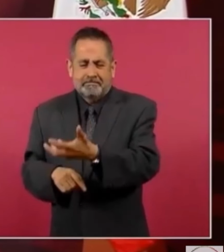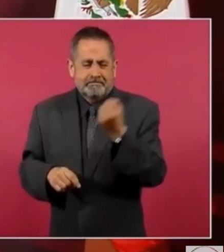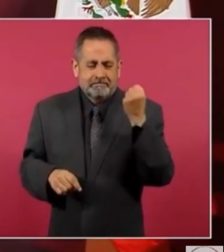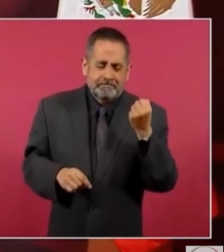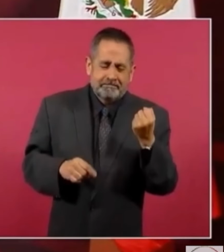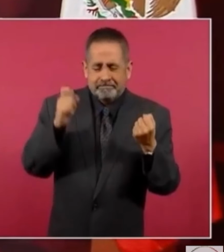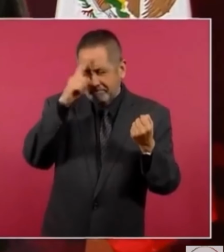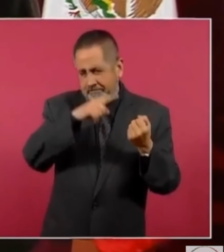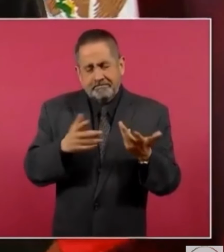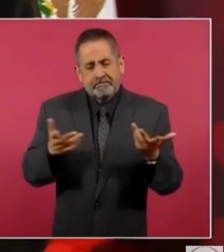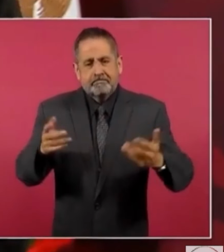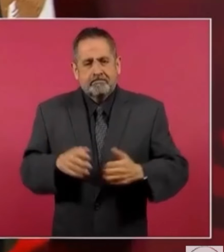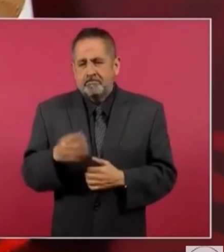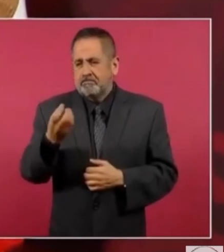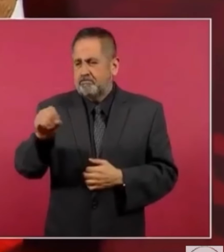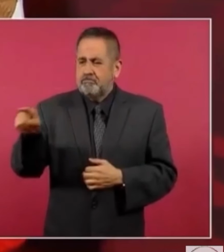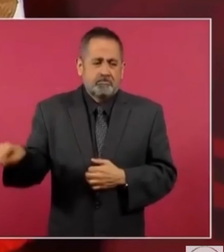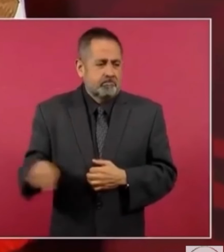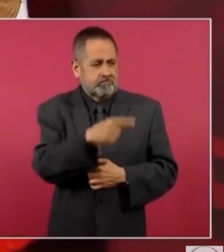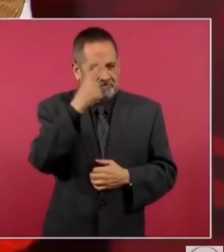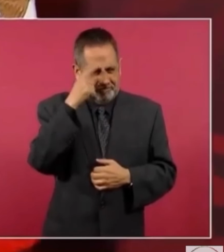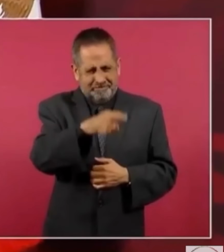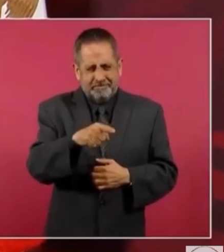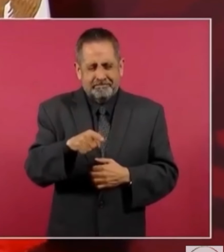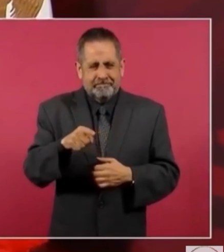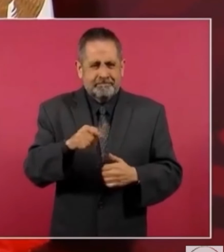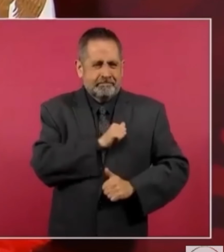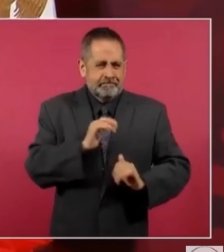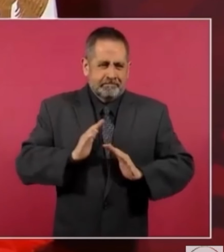es decir, obligar